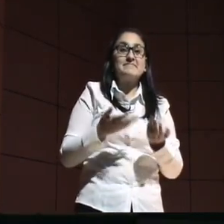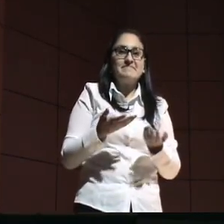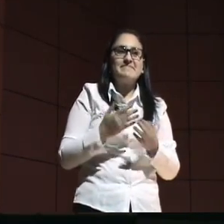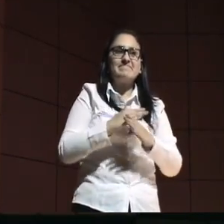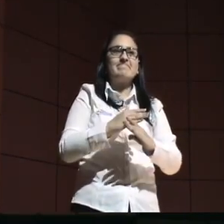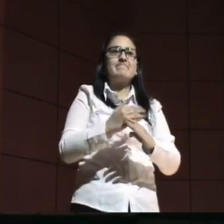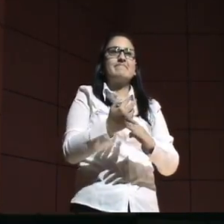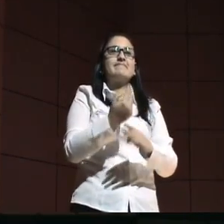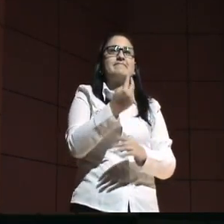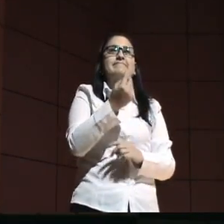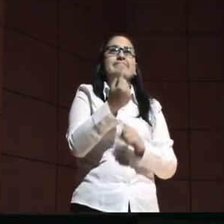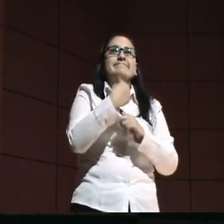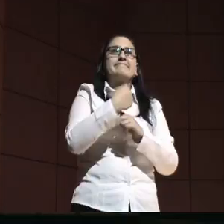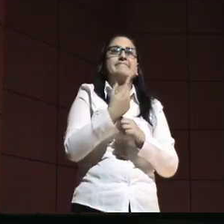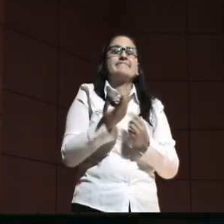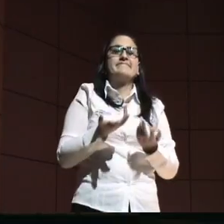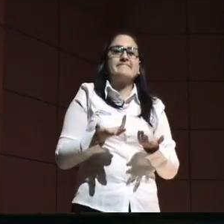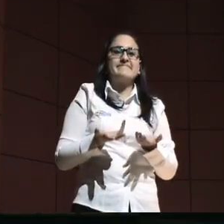Resistencia.